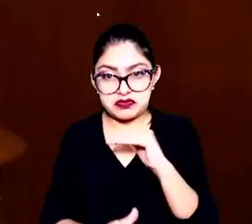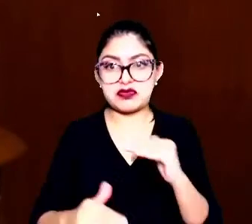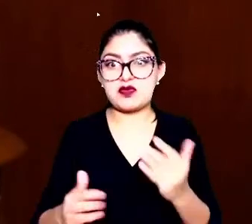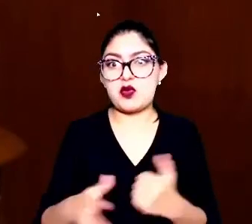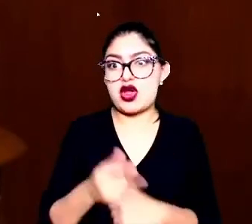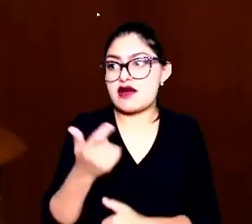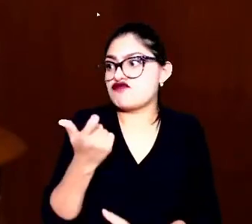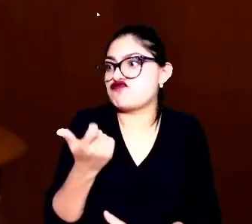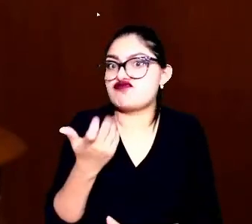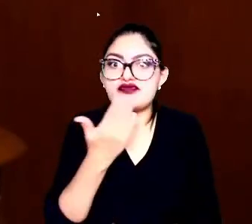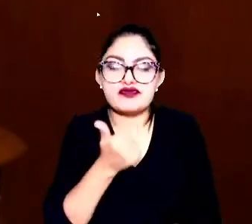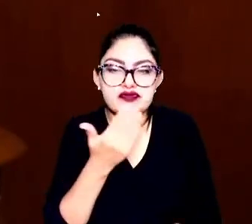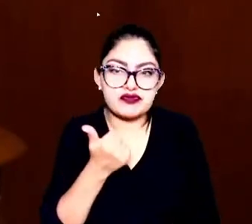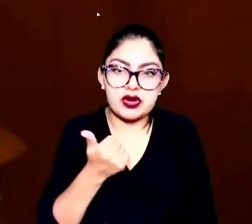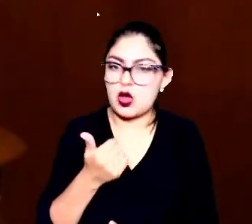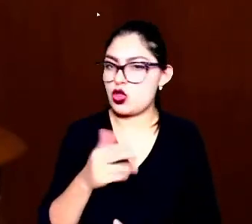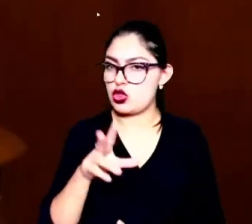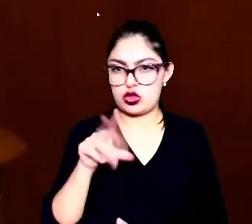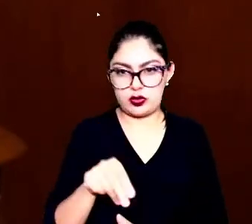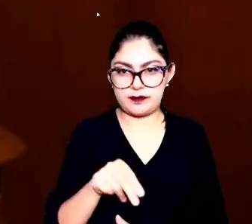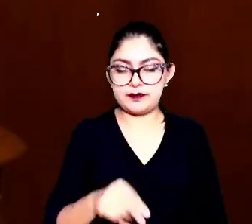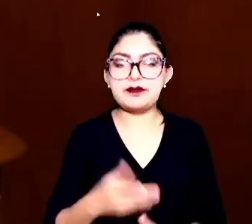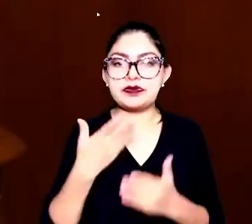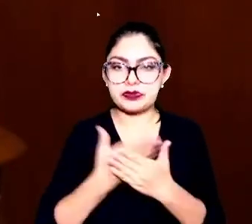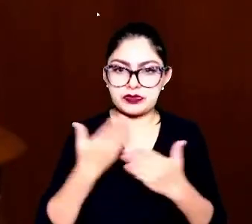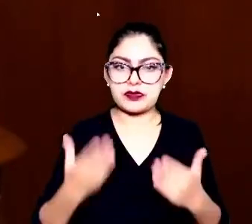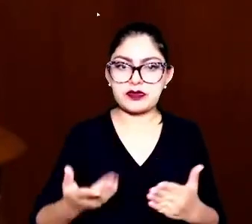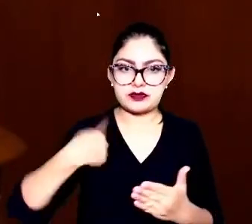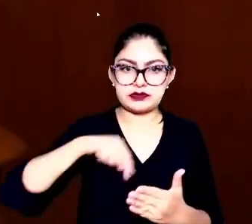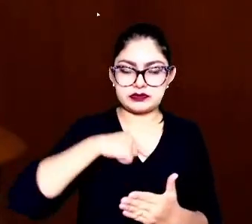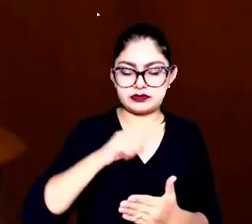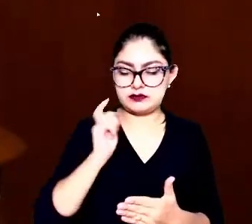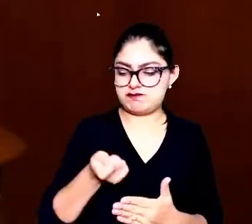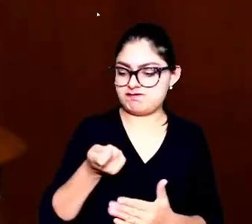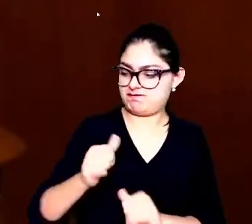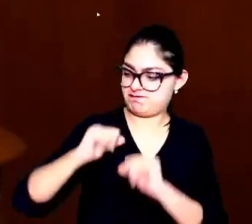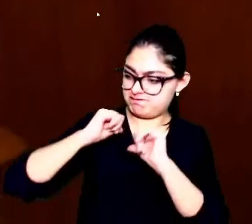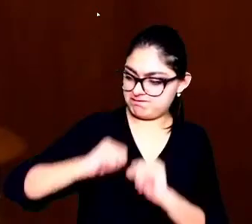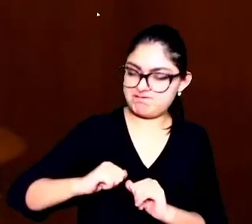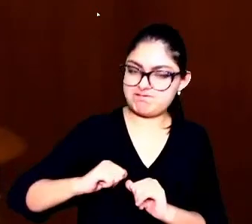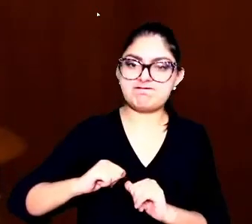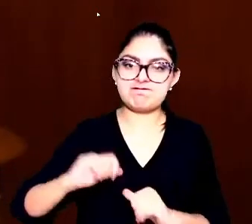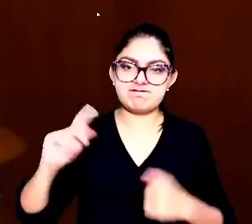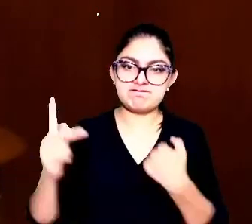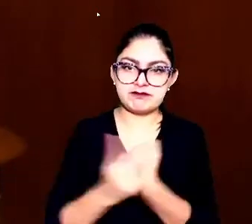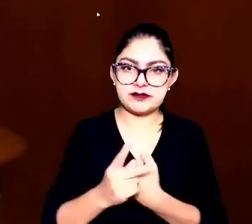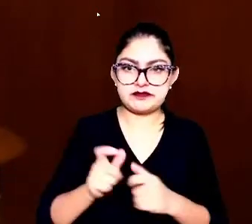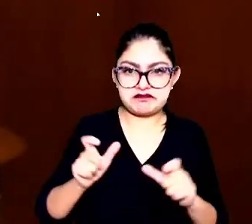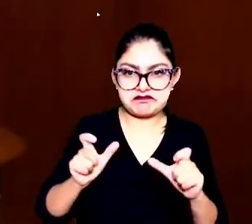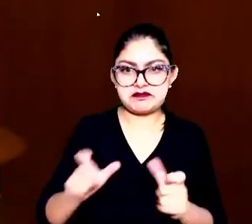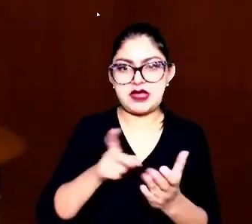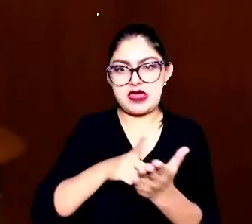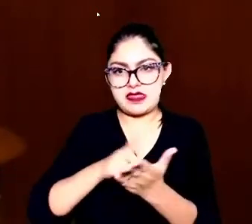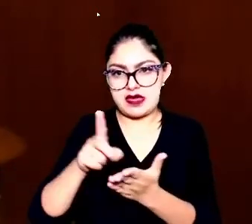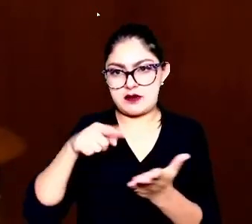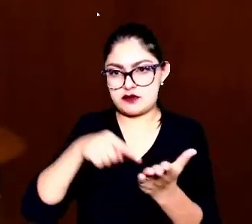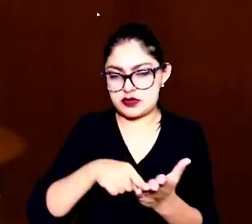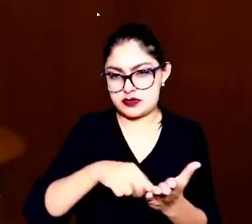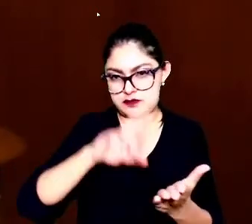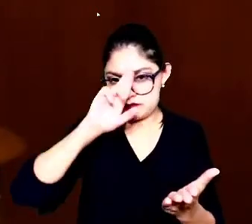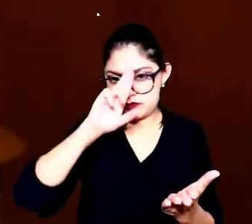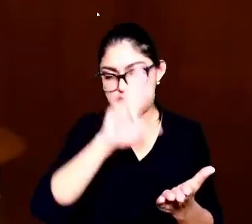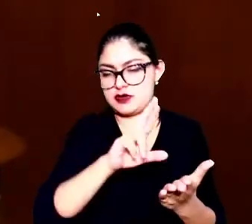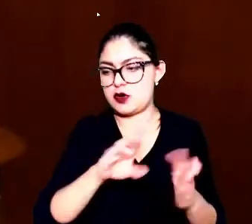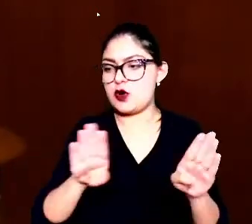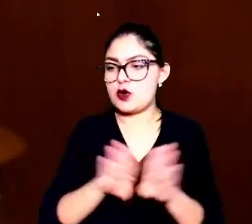la conformación de un estado garantista parte fundamentalmente desde el principio de igualdad en la